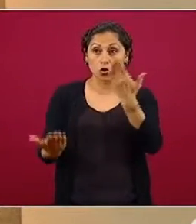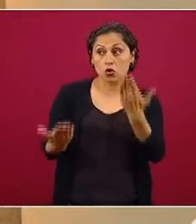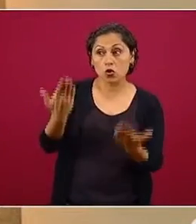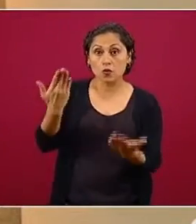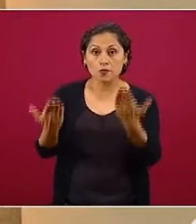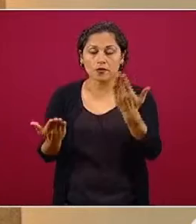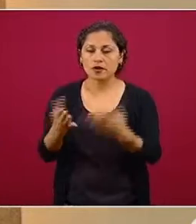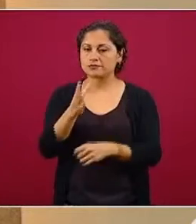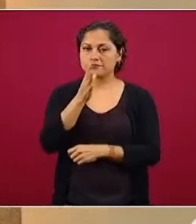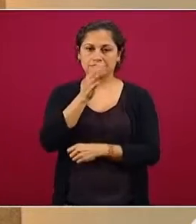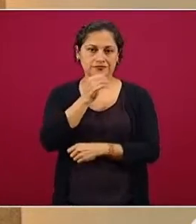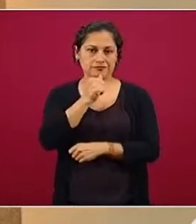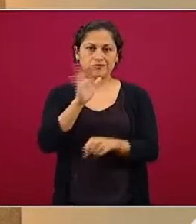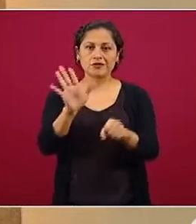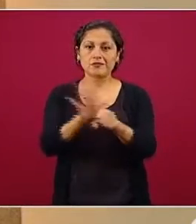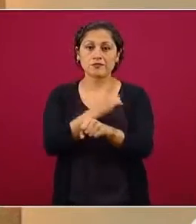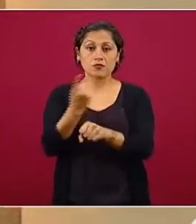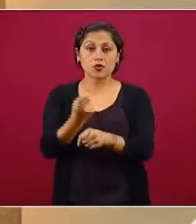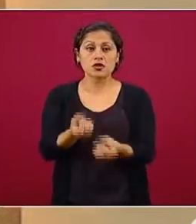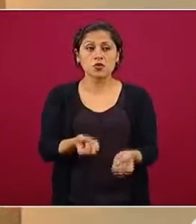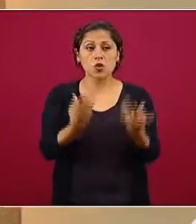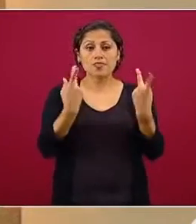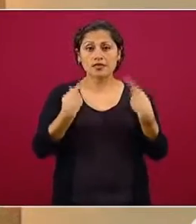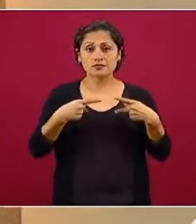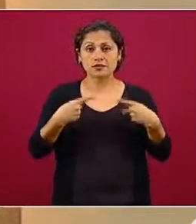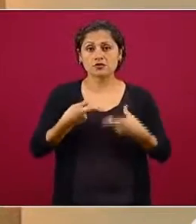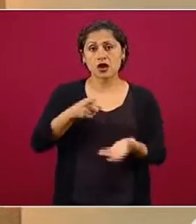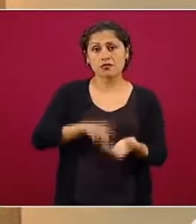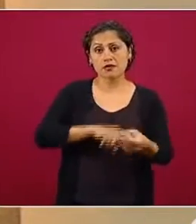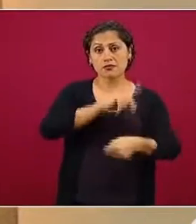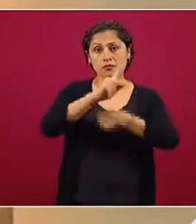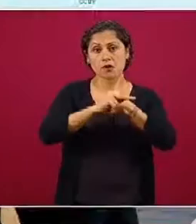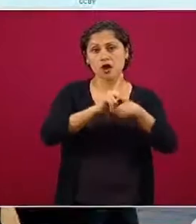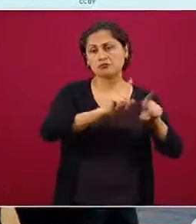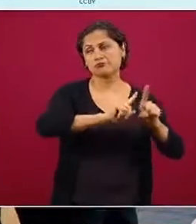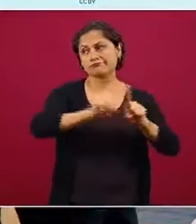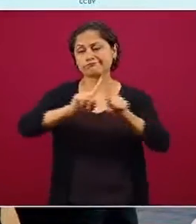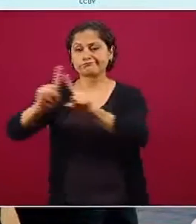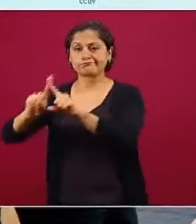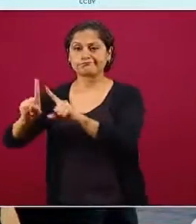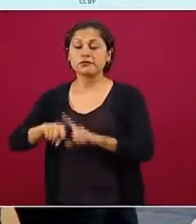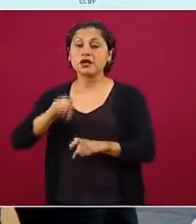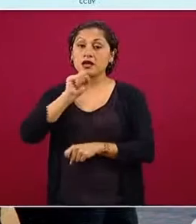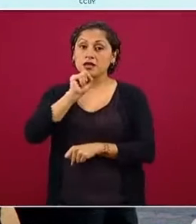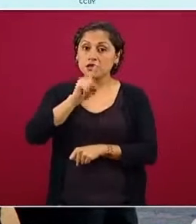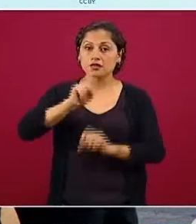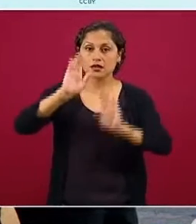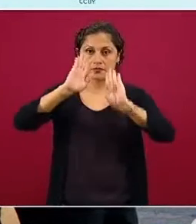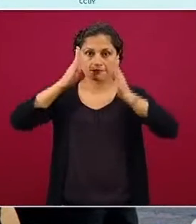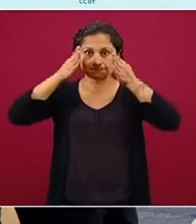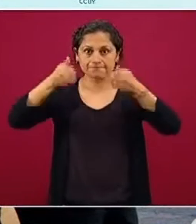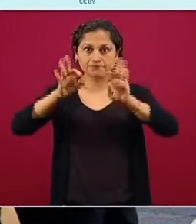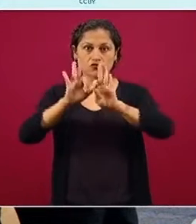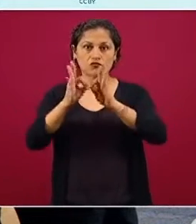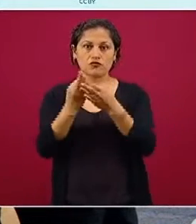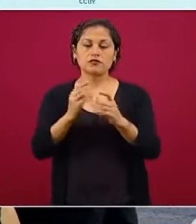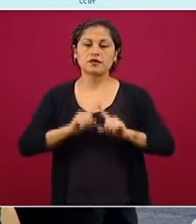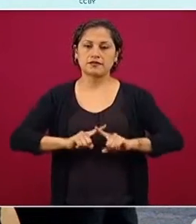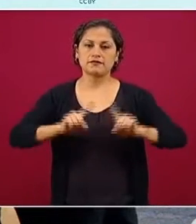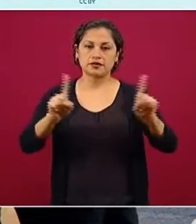porque tienen población distinta, pero además porque tienen abordajes distintos. La incidencia tampoco se